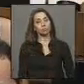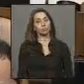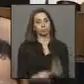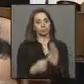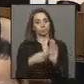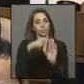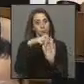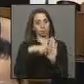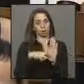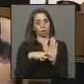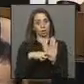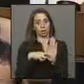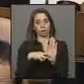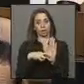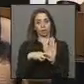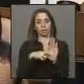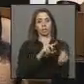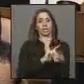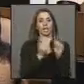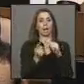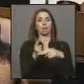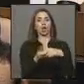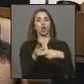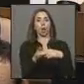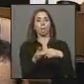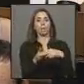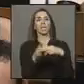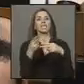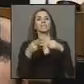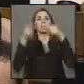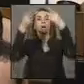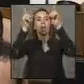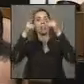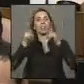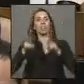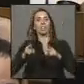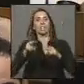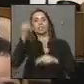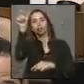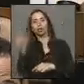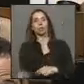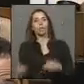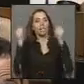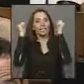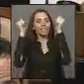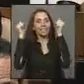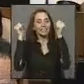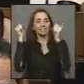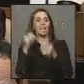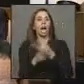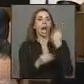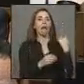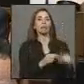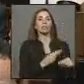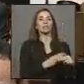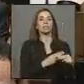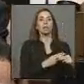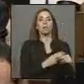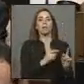proyecto, que eufemísticamente ahora ha pasado a llamarse de los derechos del hincha o algo parecido, en reemplazo de